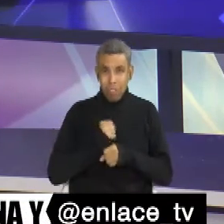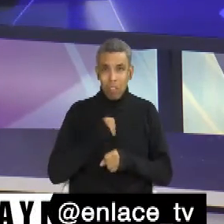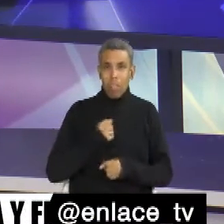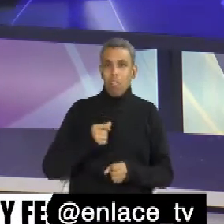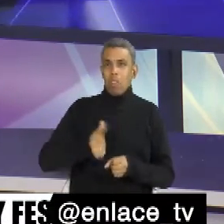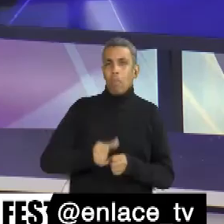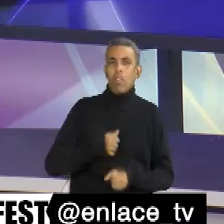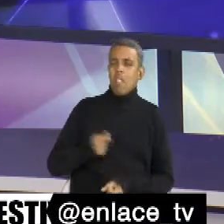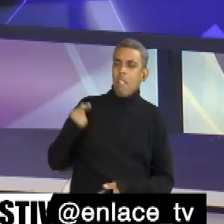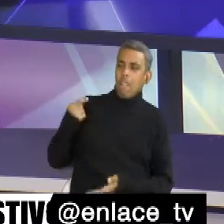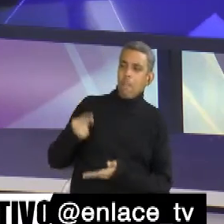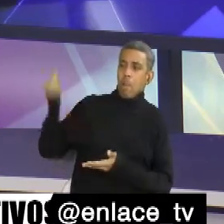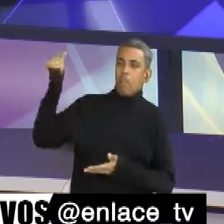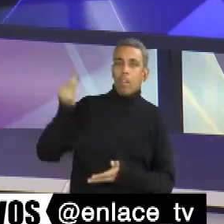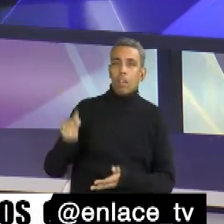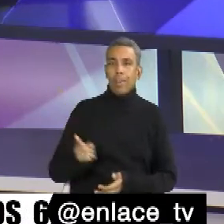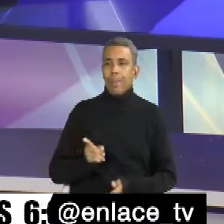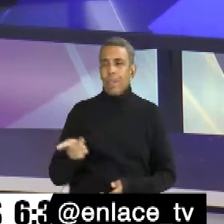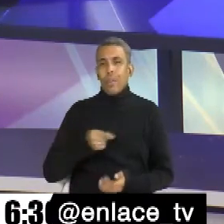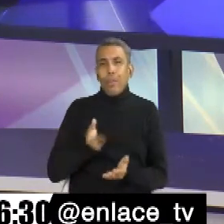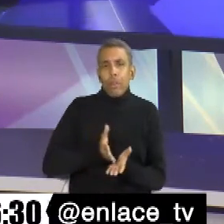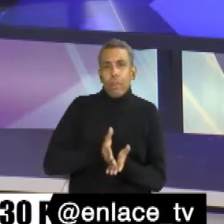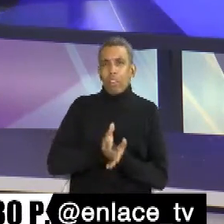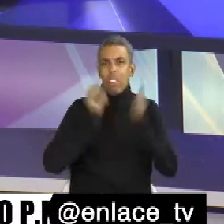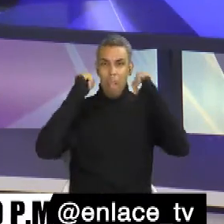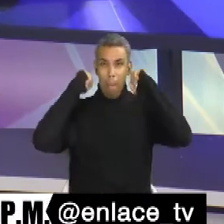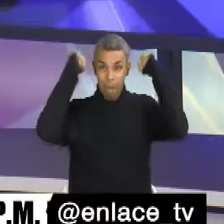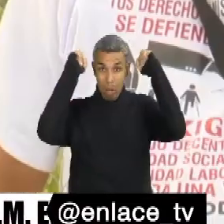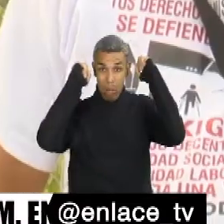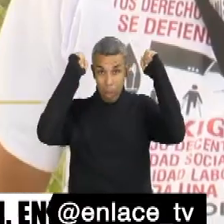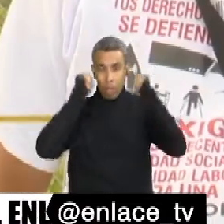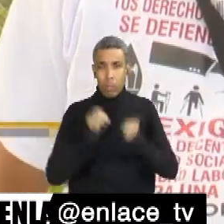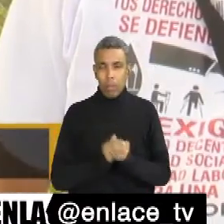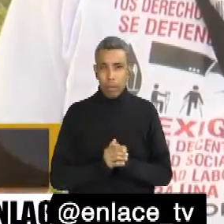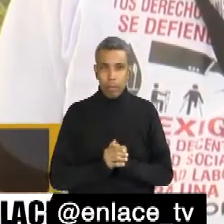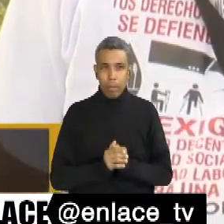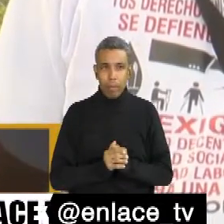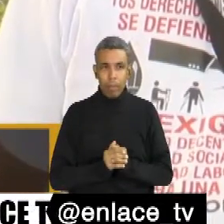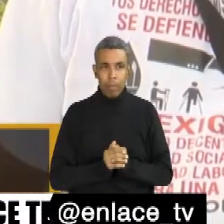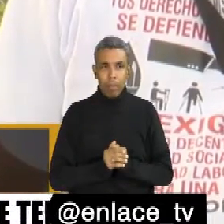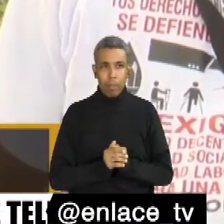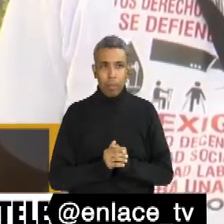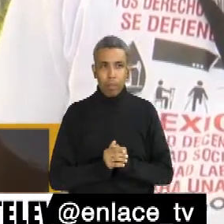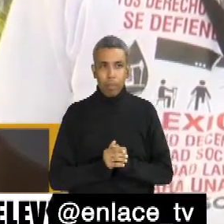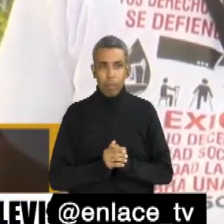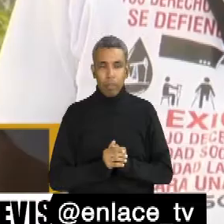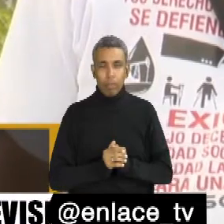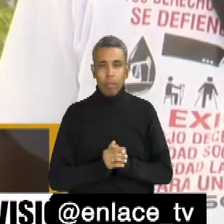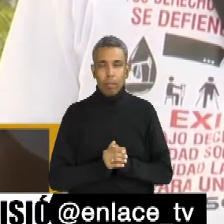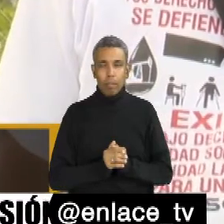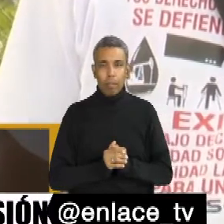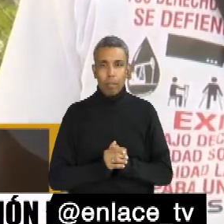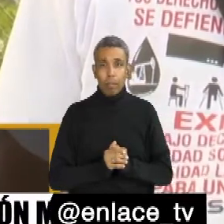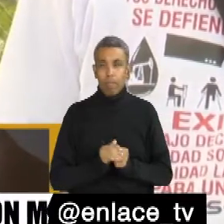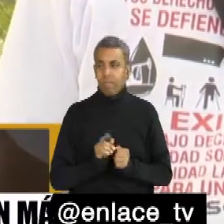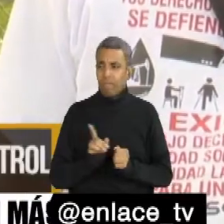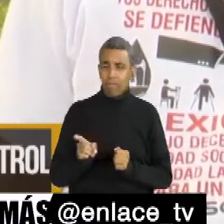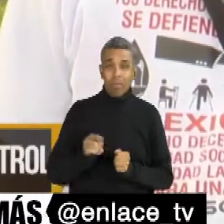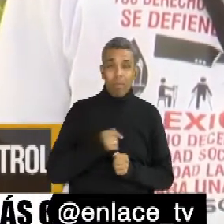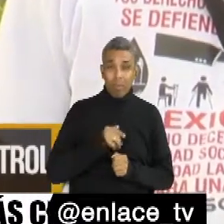se encuentra con ellos. ¿Cuál es la situación, Zulay? Buenas tardes. Buenas tardes, pues 38 días cumplen en protesta